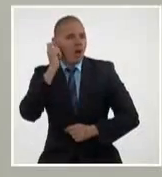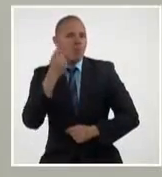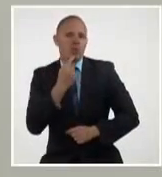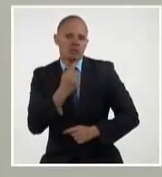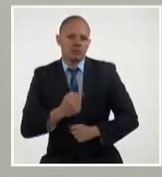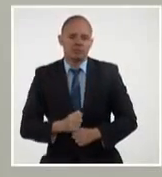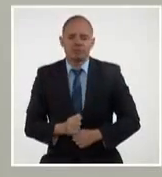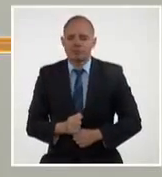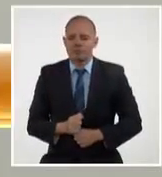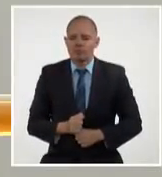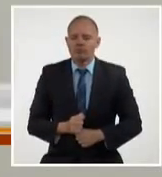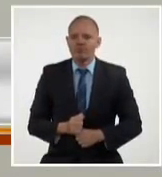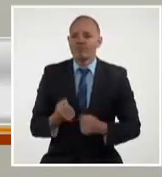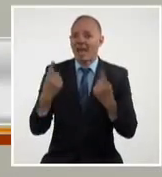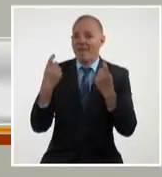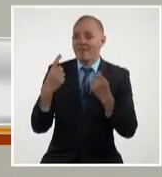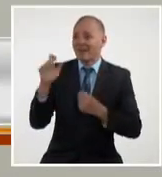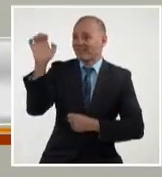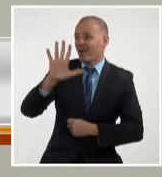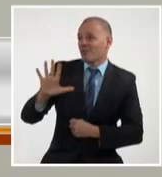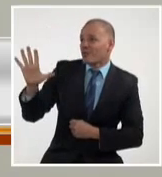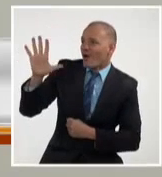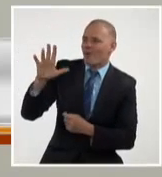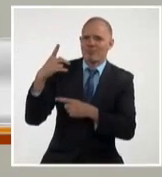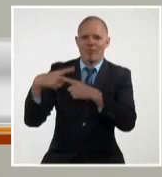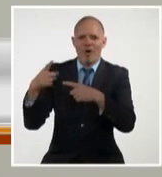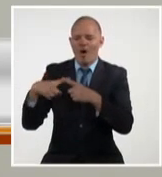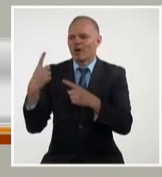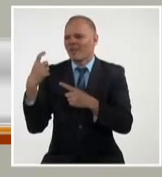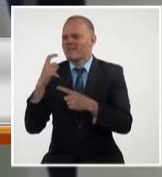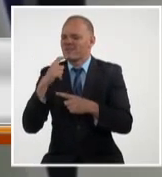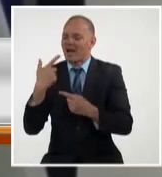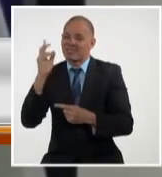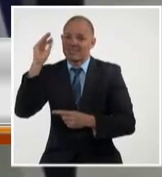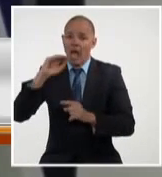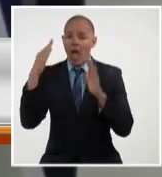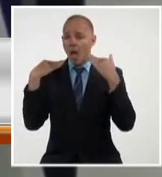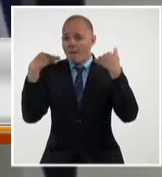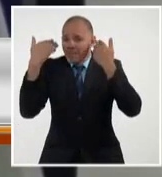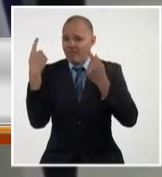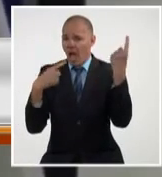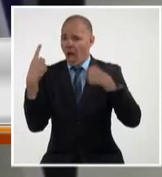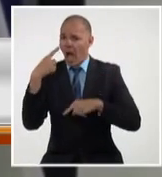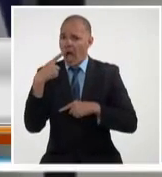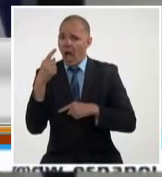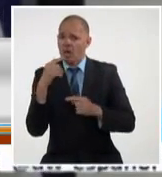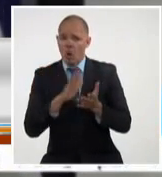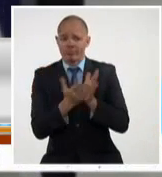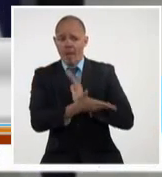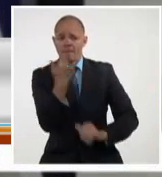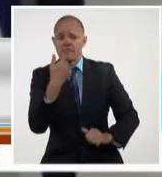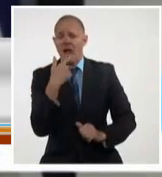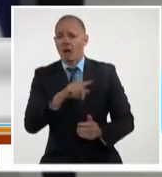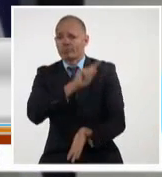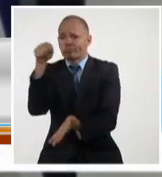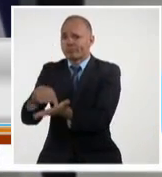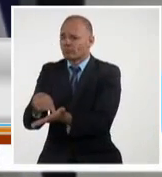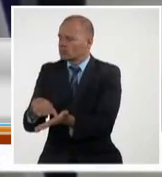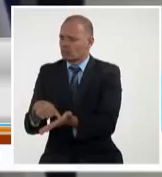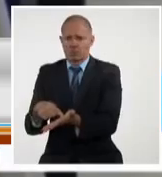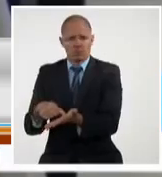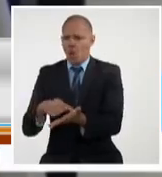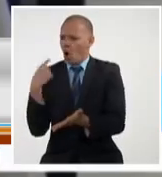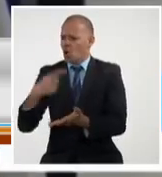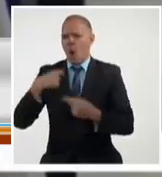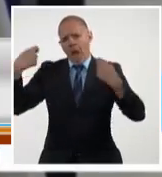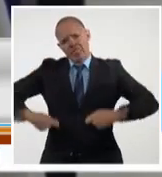para combatir a los contrabandistas y las salidas irregulares de migrantes. Seremos nosotros quienes decidiremos quién entra